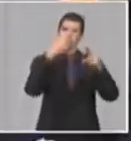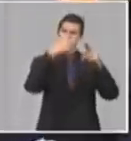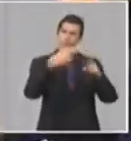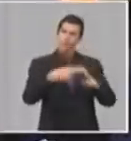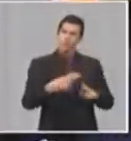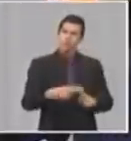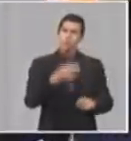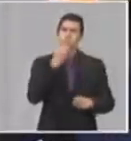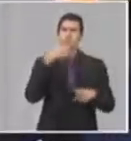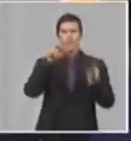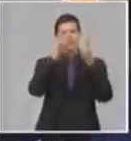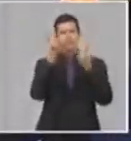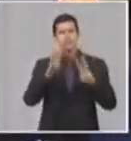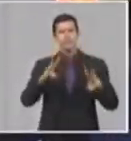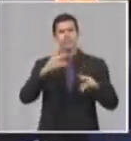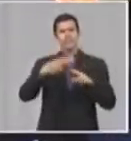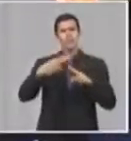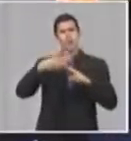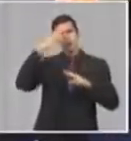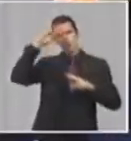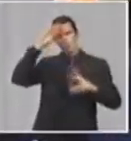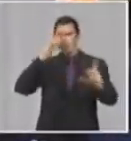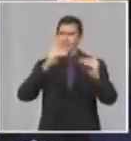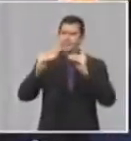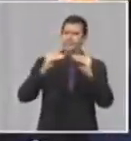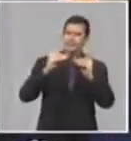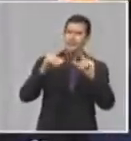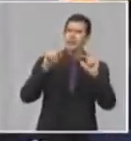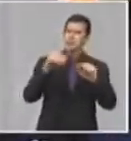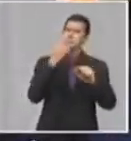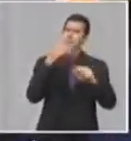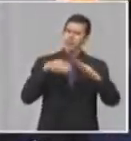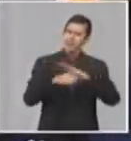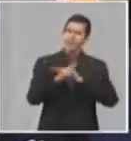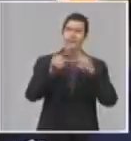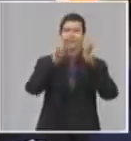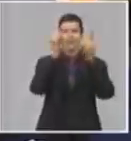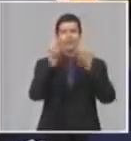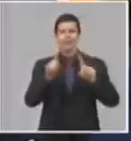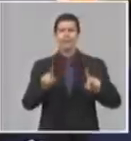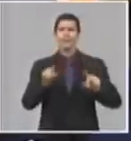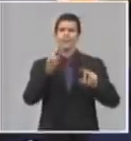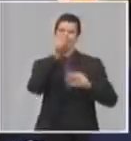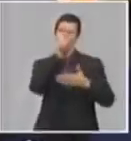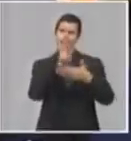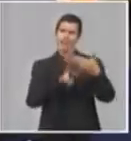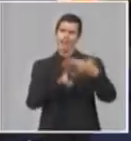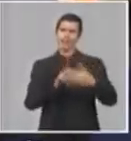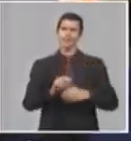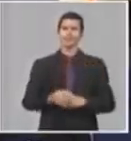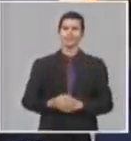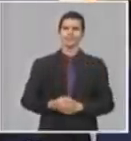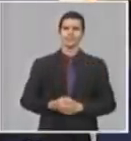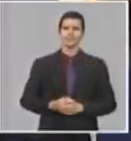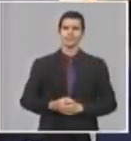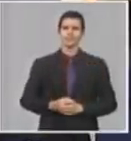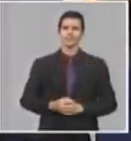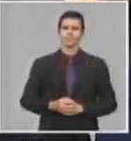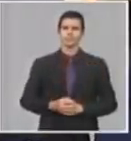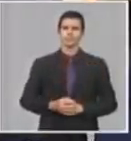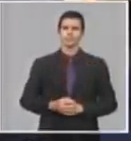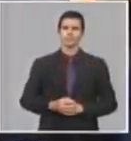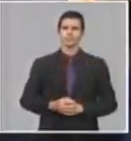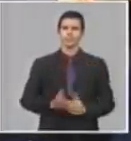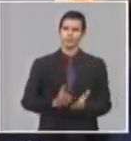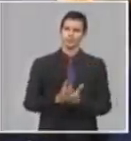Cuba Debate para que lo tengan ahí disponible, y también, bueno, esperaremos que la Gaceta Oficial dé mayor información sobre este tema. Siga